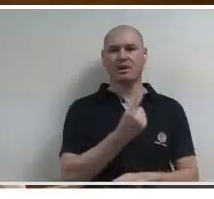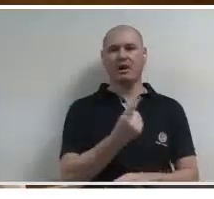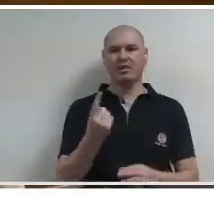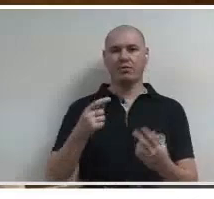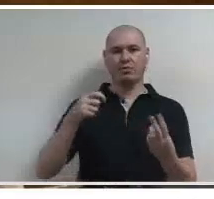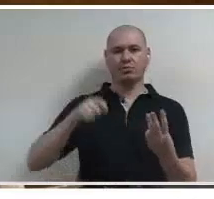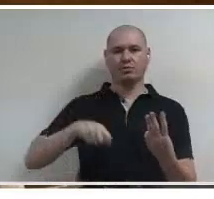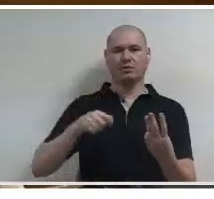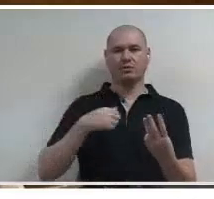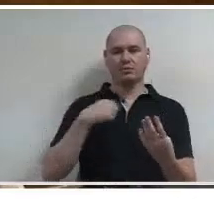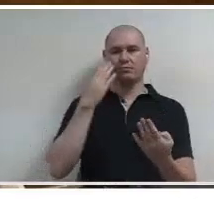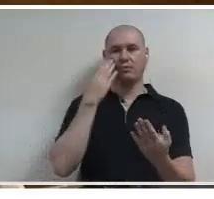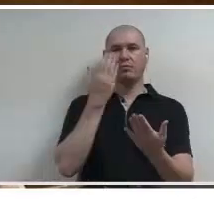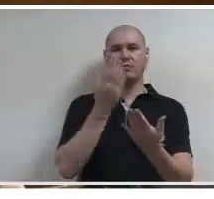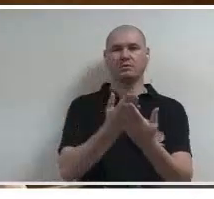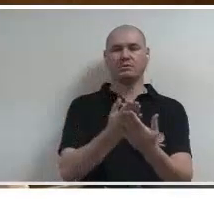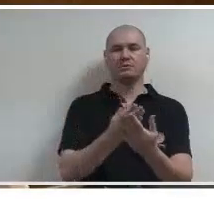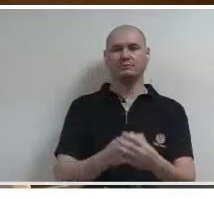ambas por donde vaite, Ginacuri,